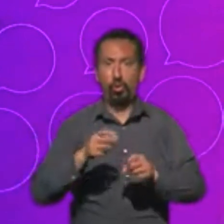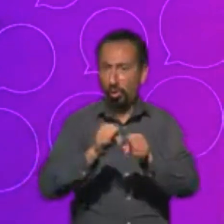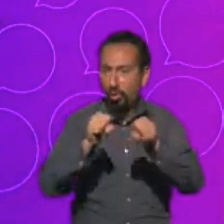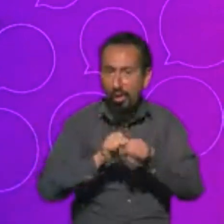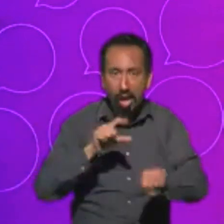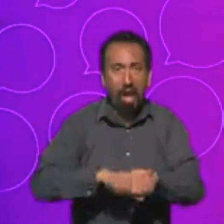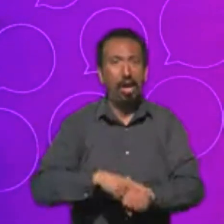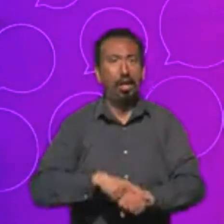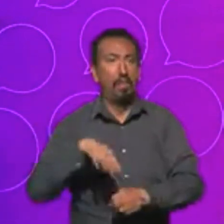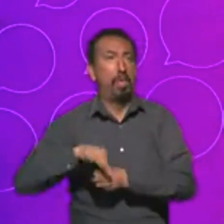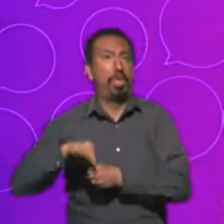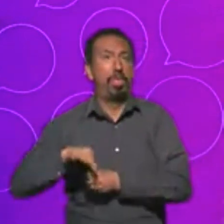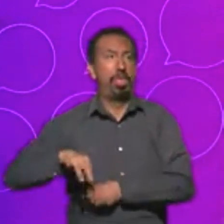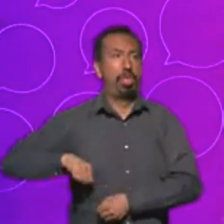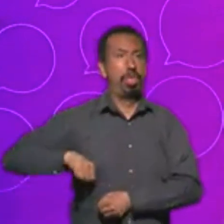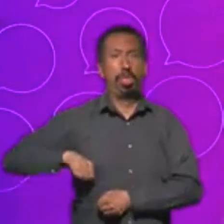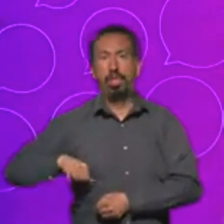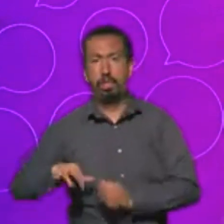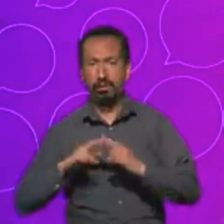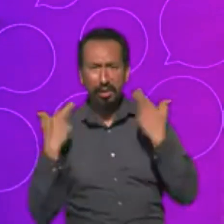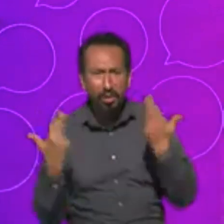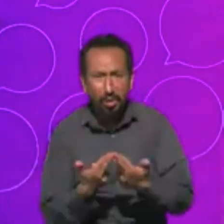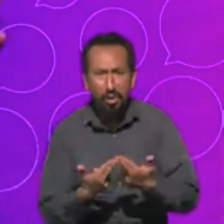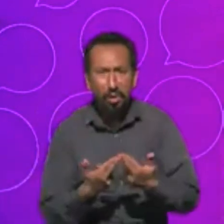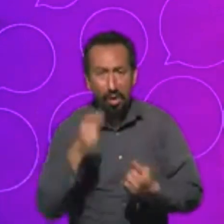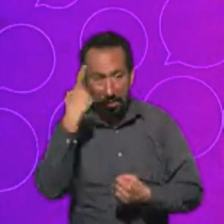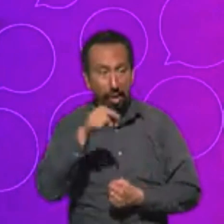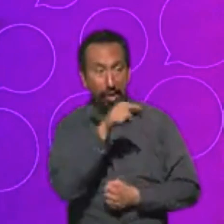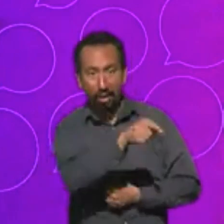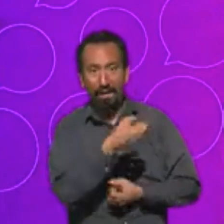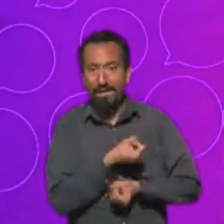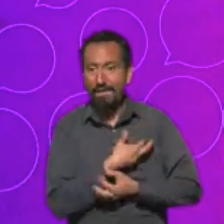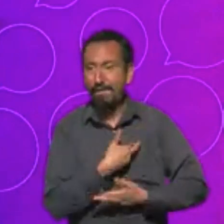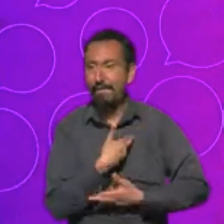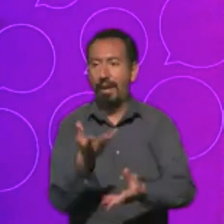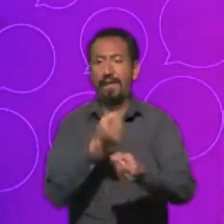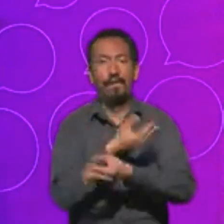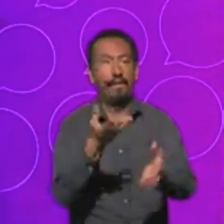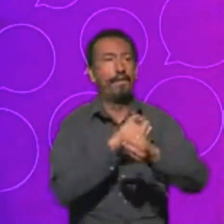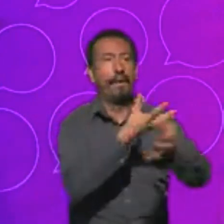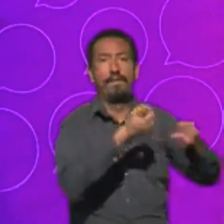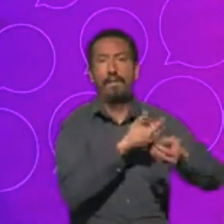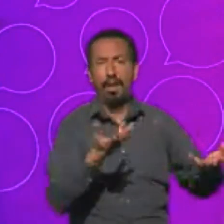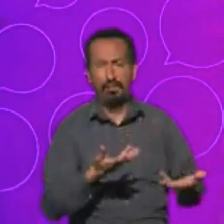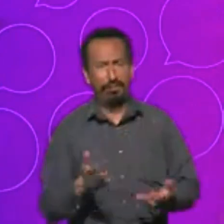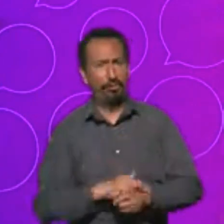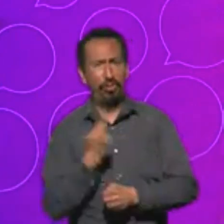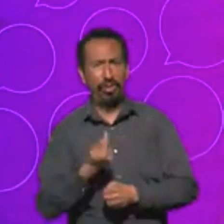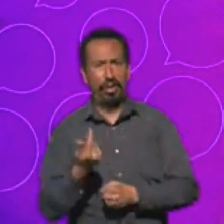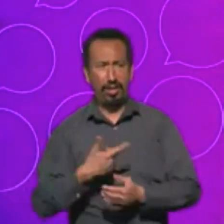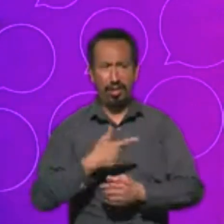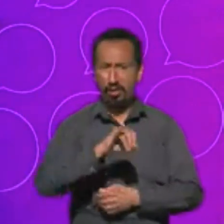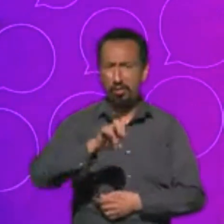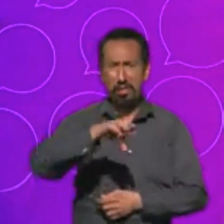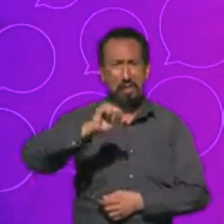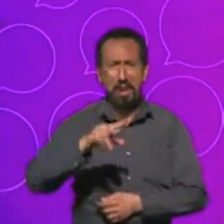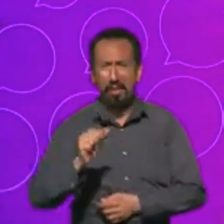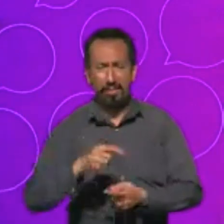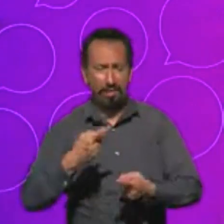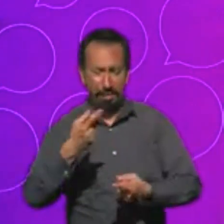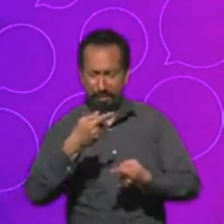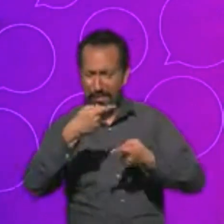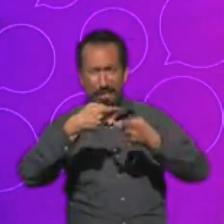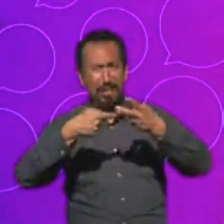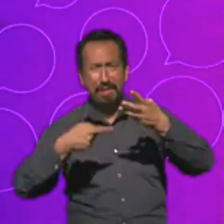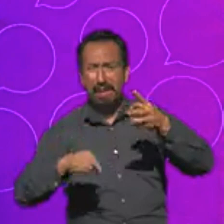así con muchas otras que las primeras reuniones que tengan no sea con el que va a repartirles las obras a los demás que ya no se les cobre el diesmo a los de jumapa que ya no todo ese tipo de